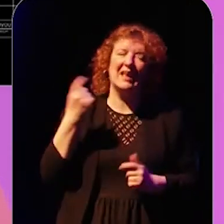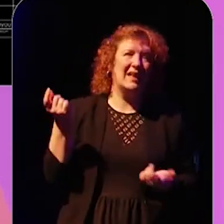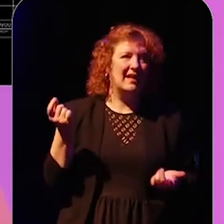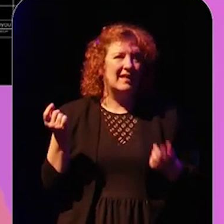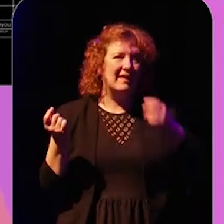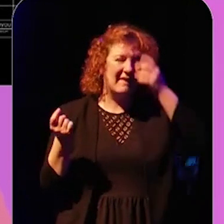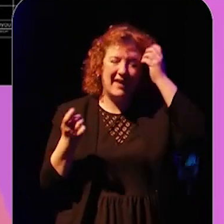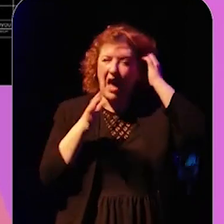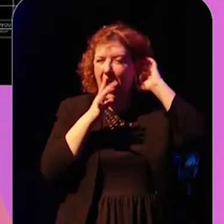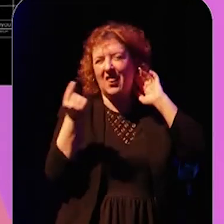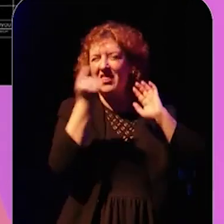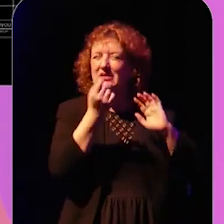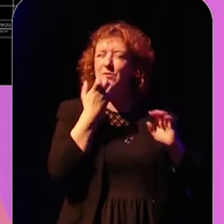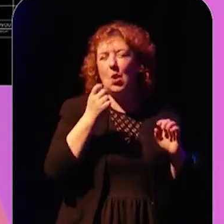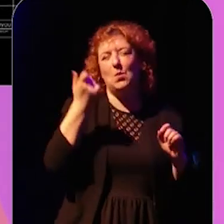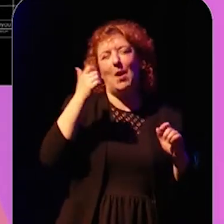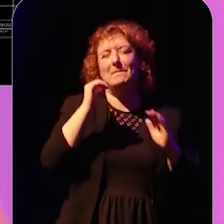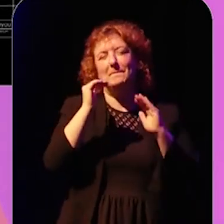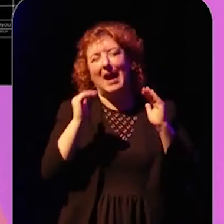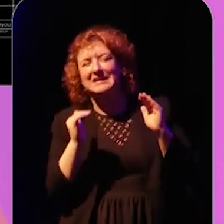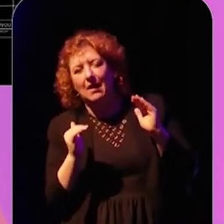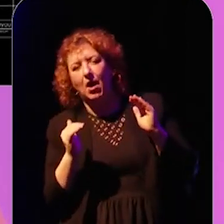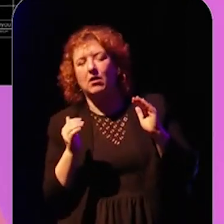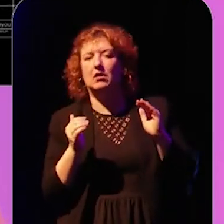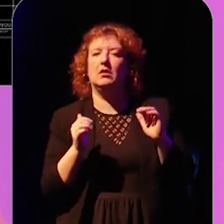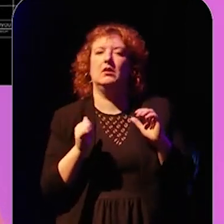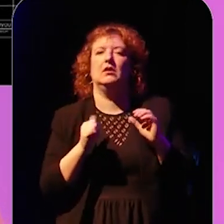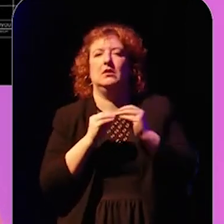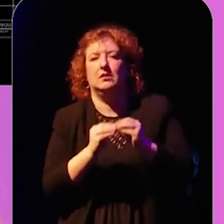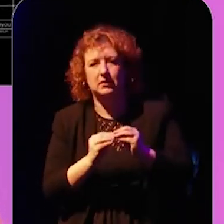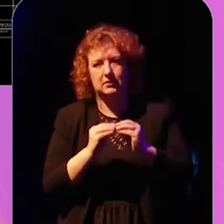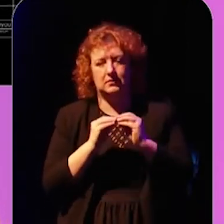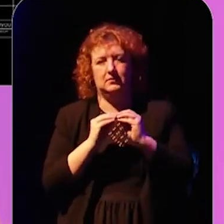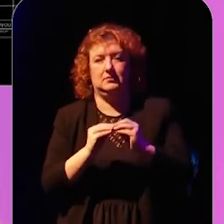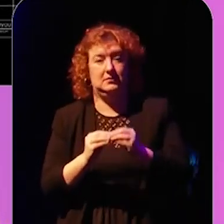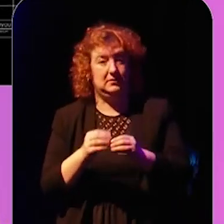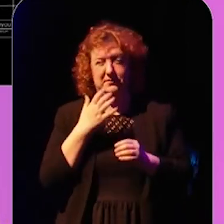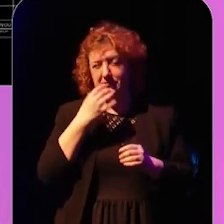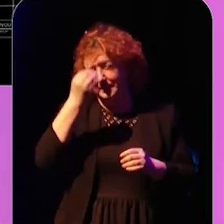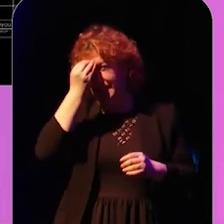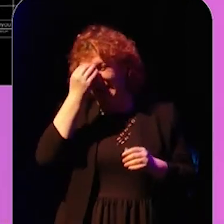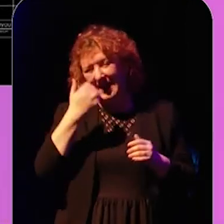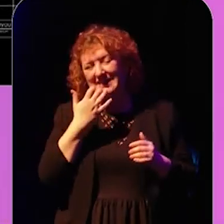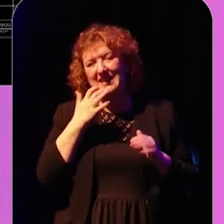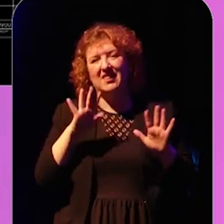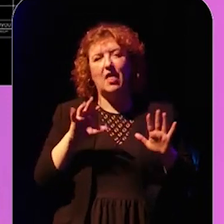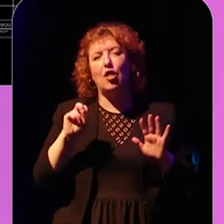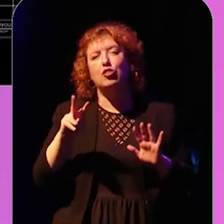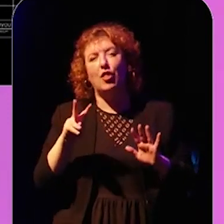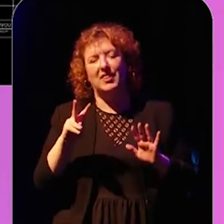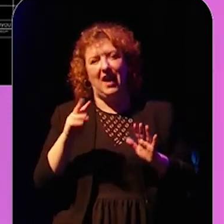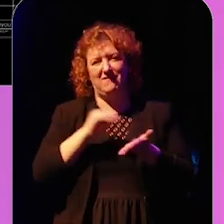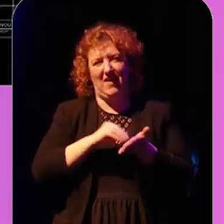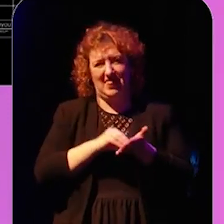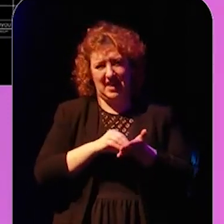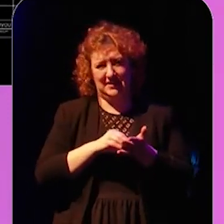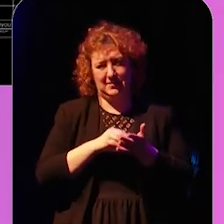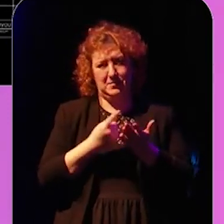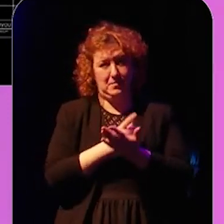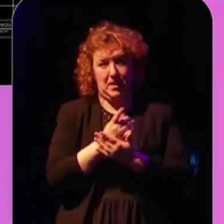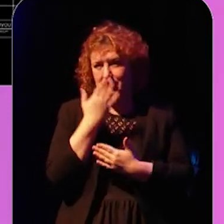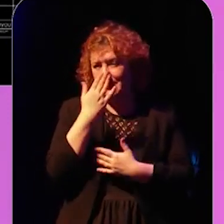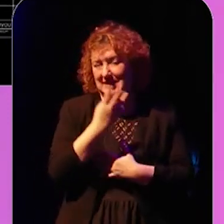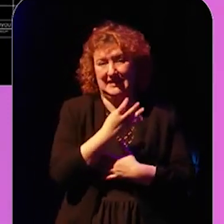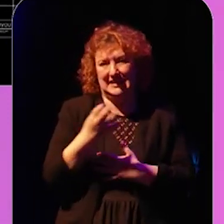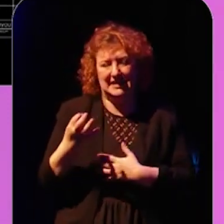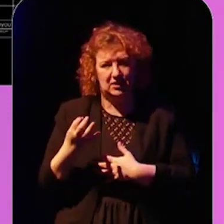diseñador le apetece ahora que las luces vayan un poco más abajo, y hay que repetirlo. De este proyecto hicimos unos 10 o 12 juegos de planos. Era imposible